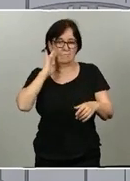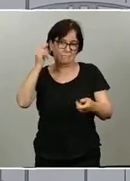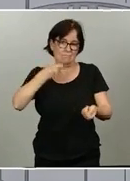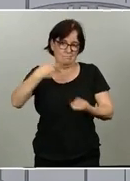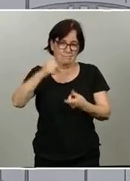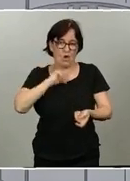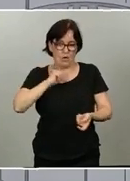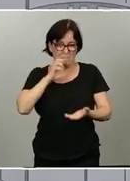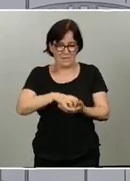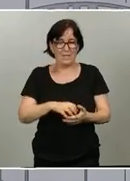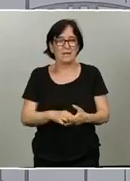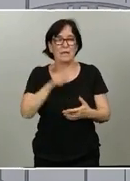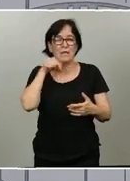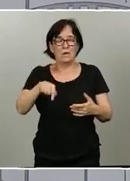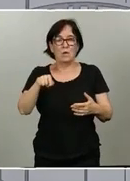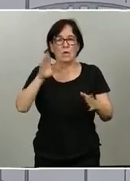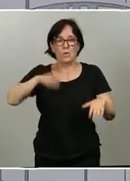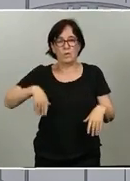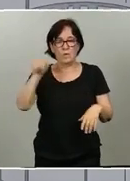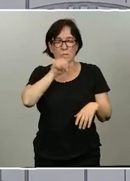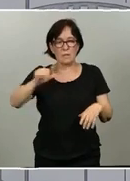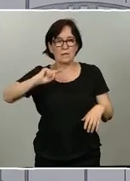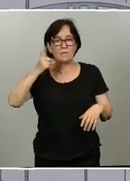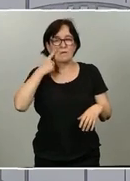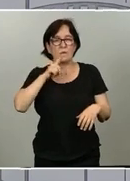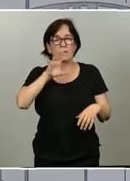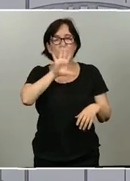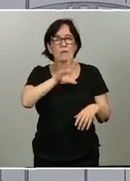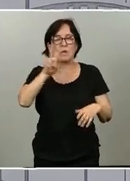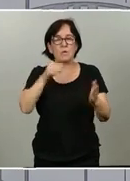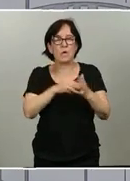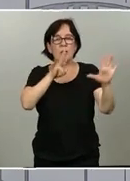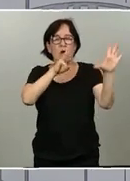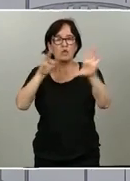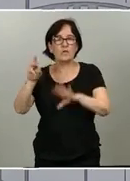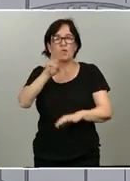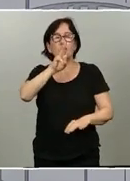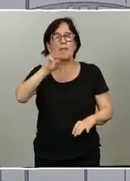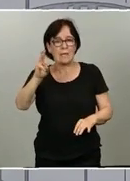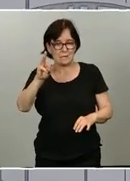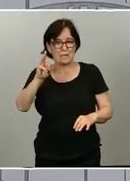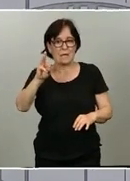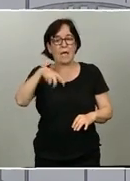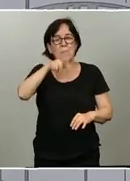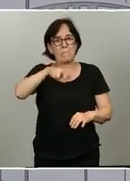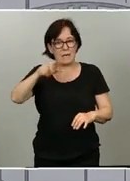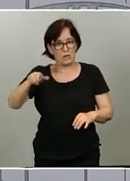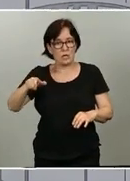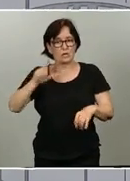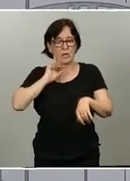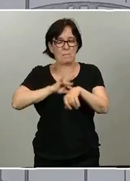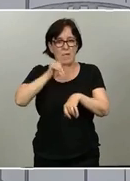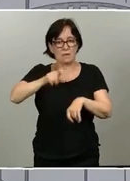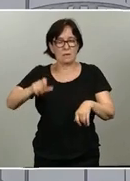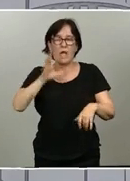en esta última semana se han identificado 52 mil 830 personas pacientes que tenían alguna sintomatología